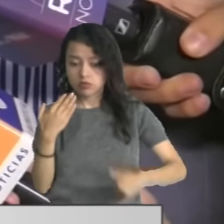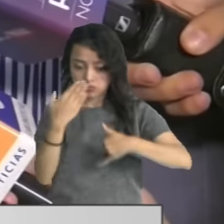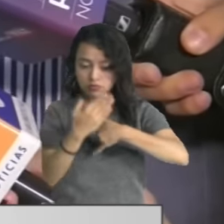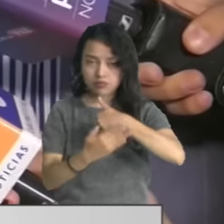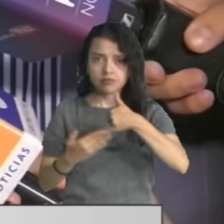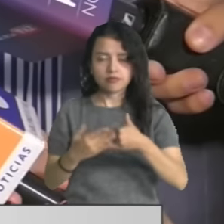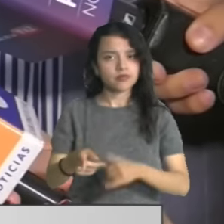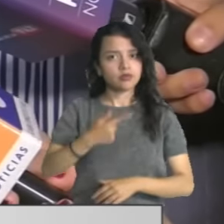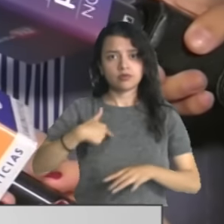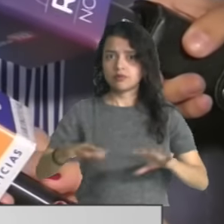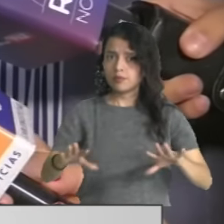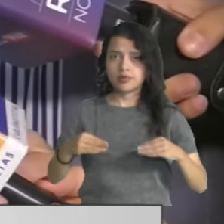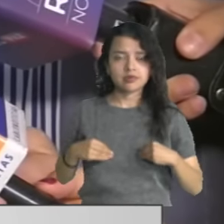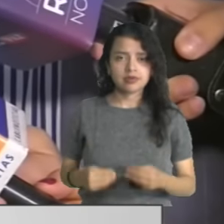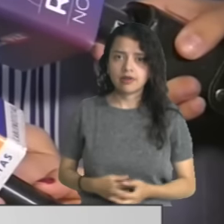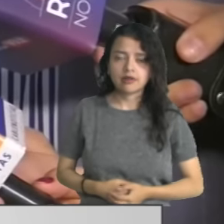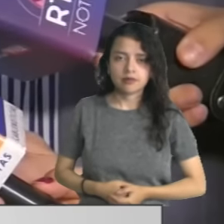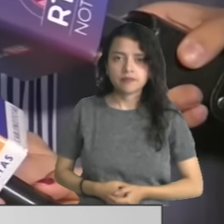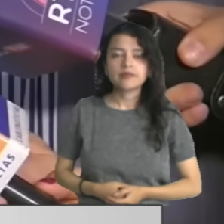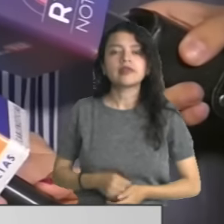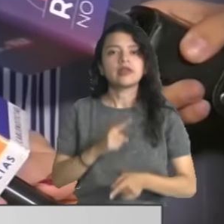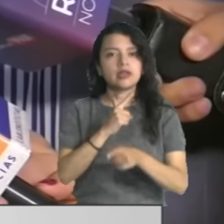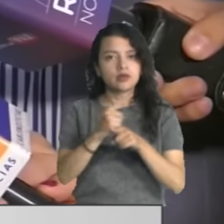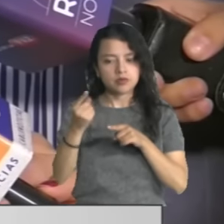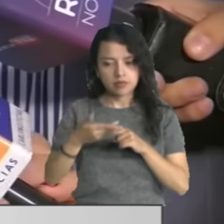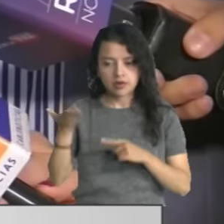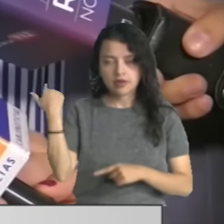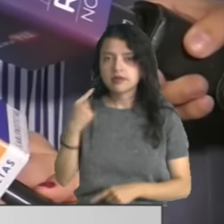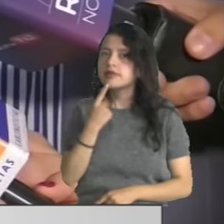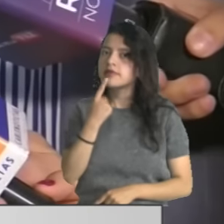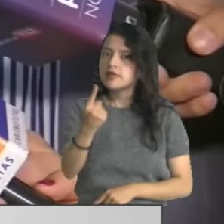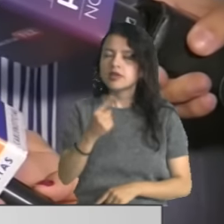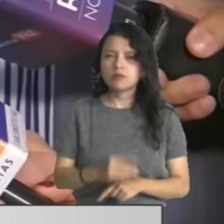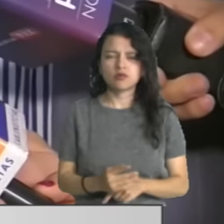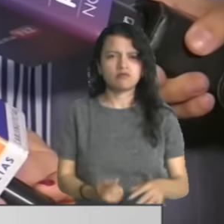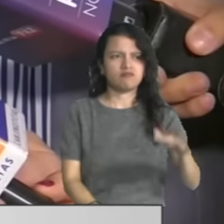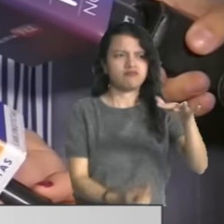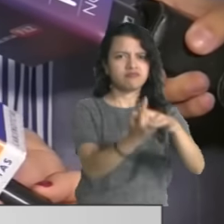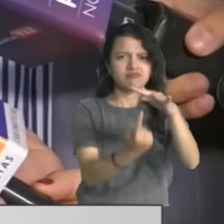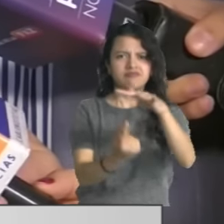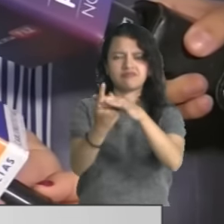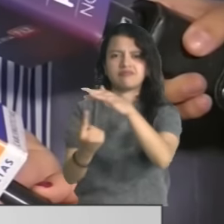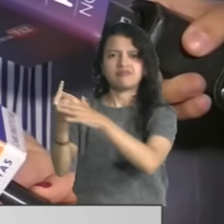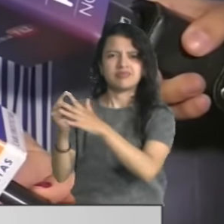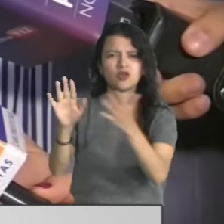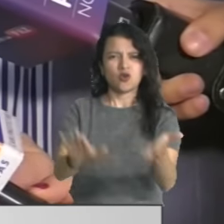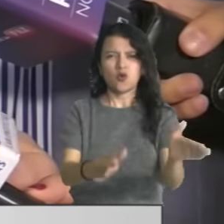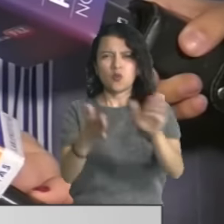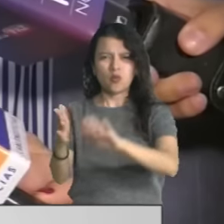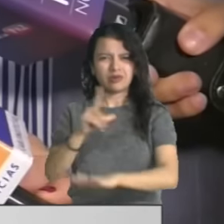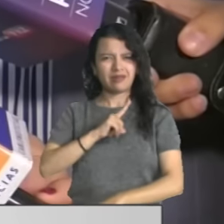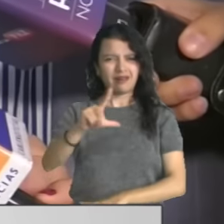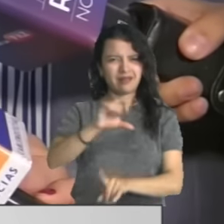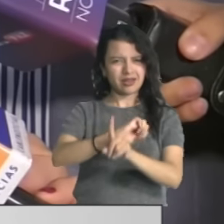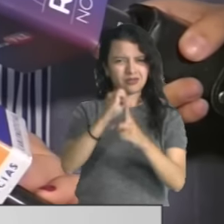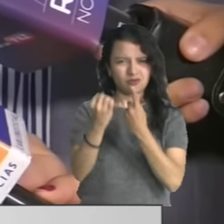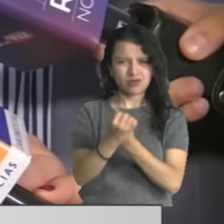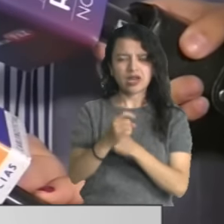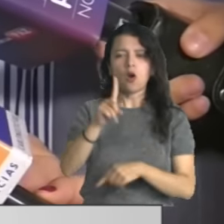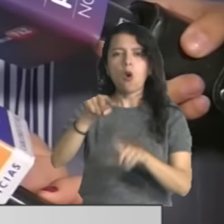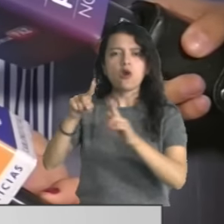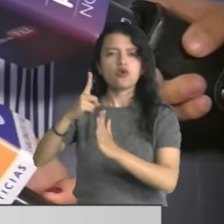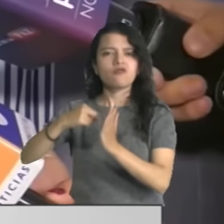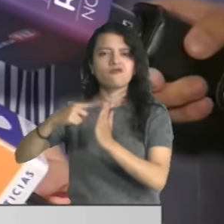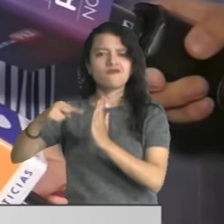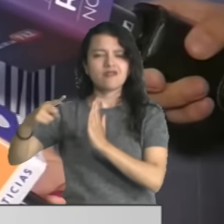es aceptable, lo dijimos en el momento hace unas semanas, que se sigan presentando asesinatos de líderes sociales y de firmantes